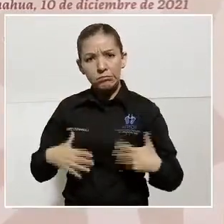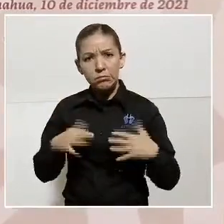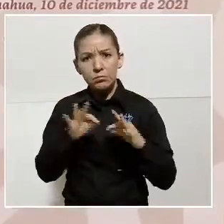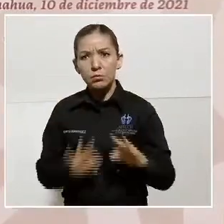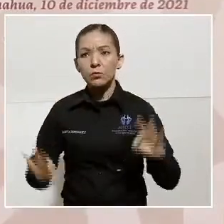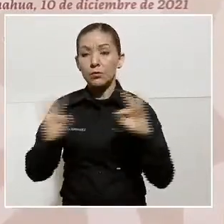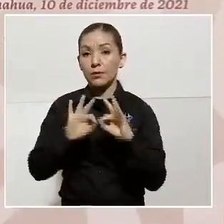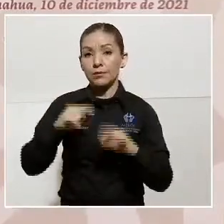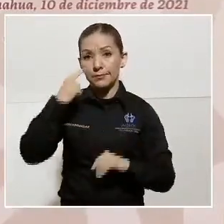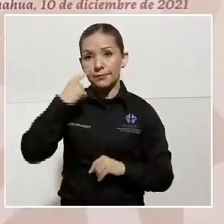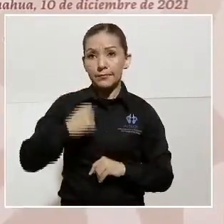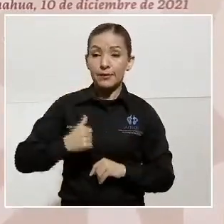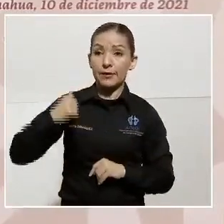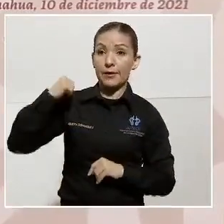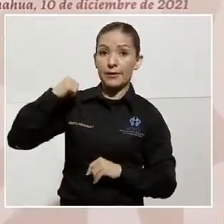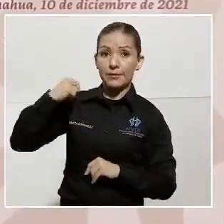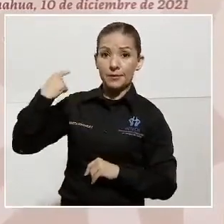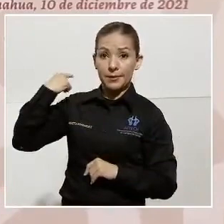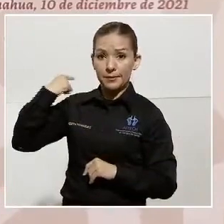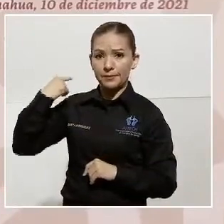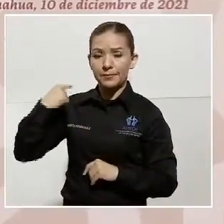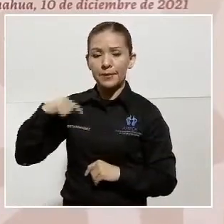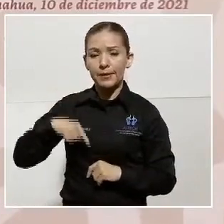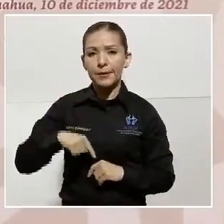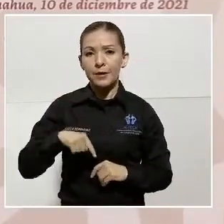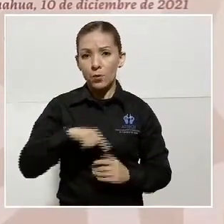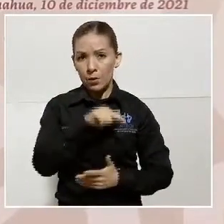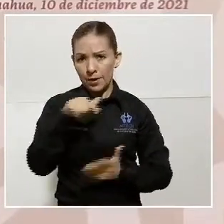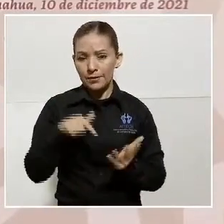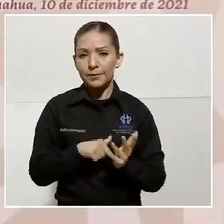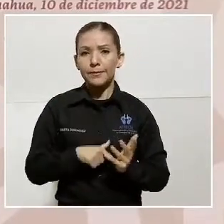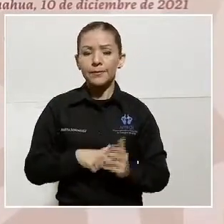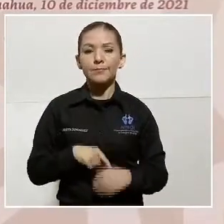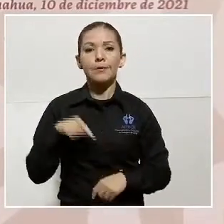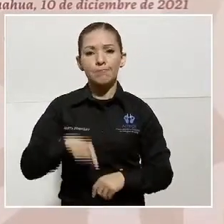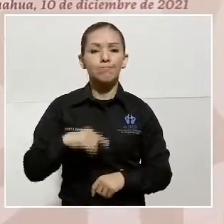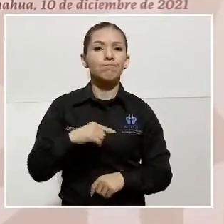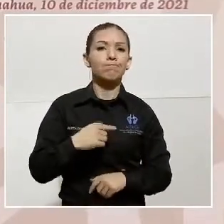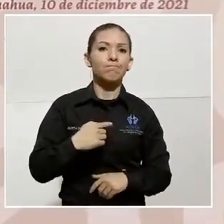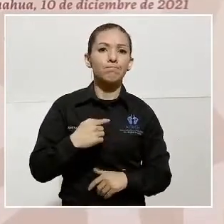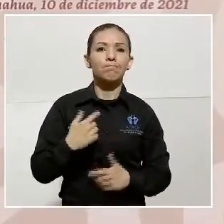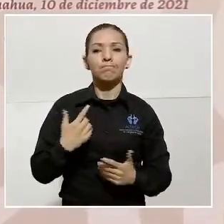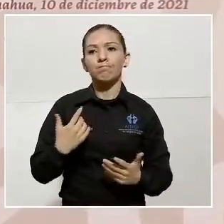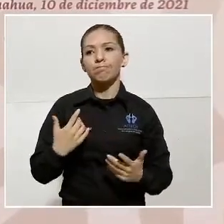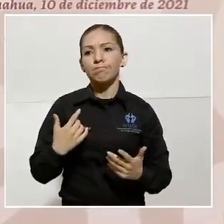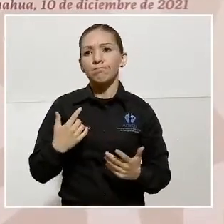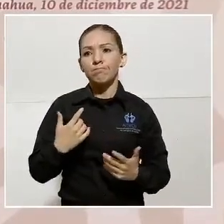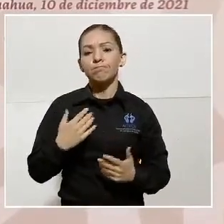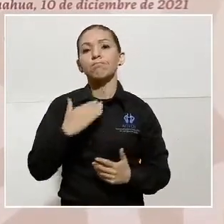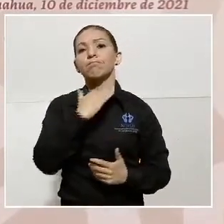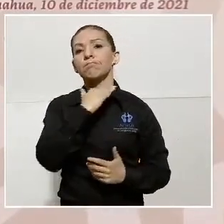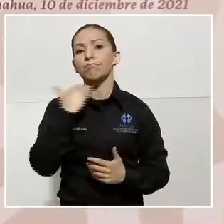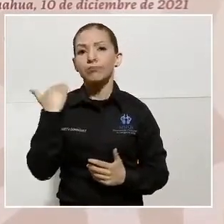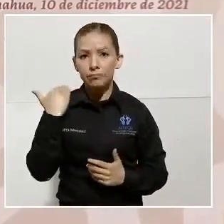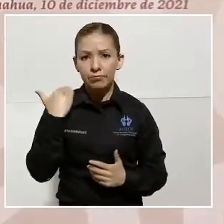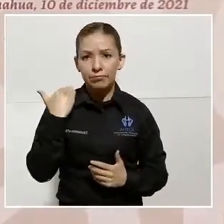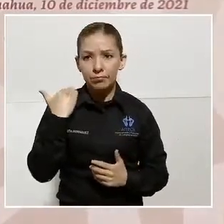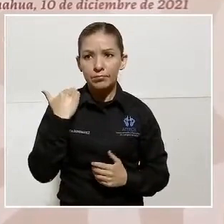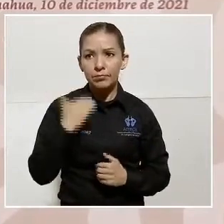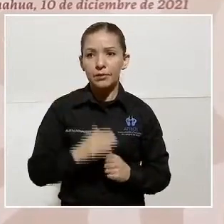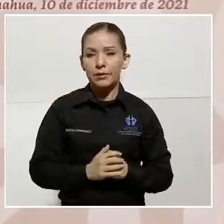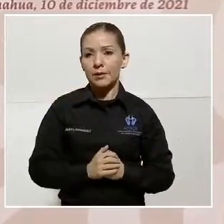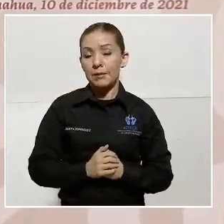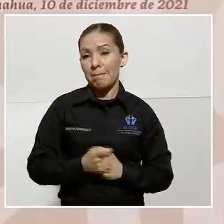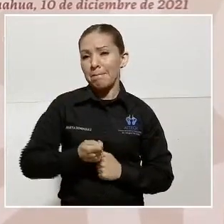nuestras espaldas, fue sentenciado, ejecutado y decapitado el